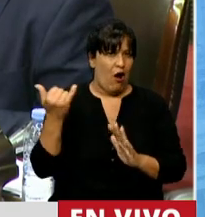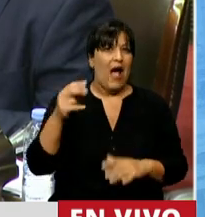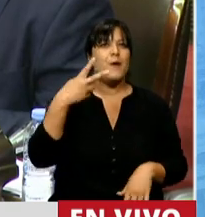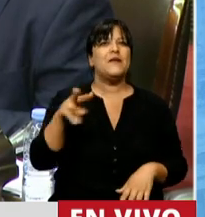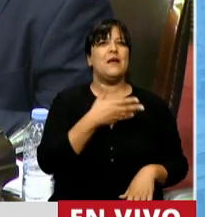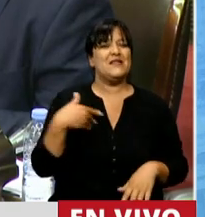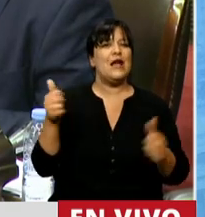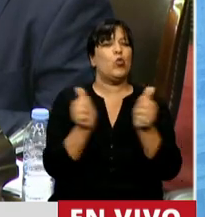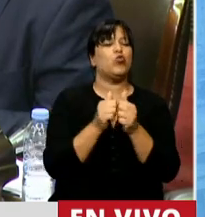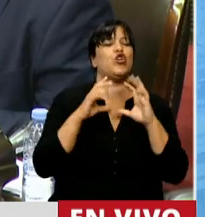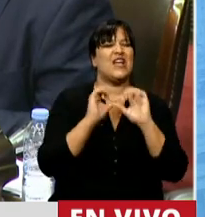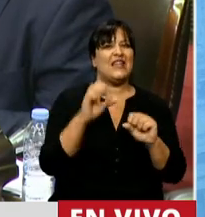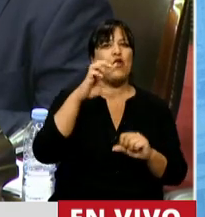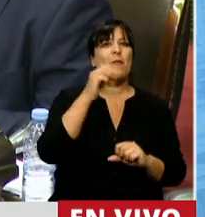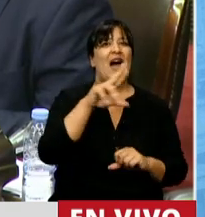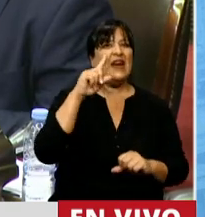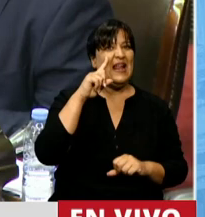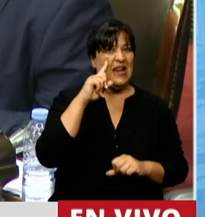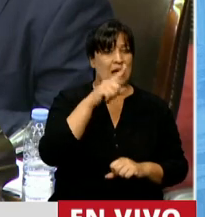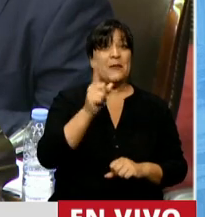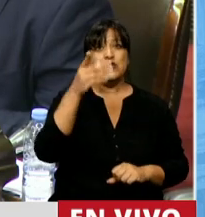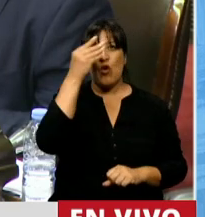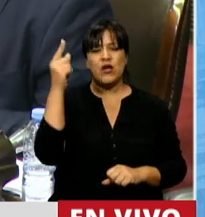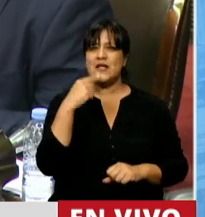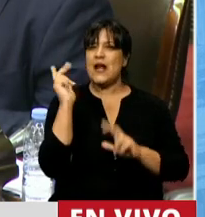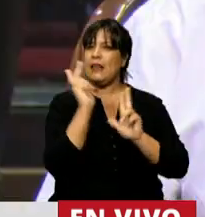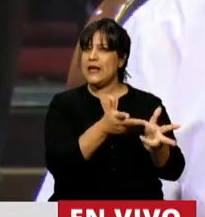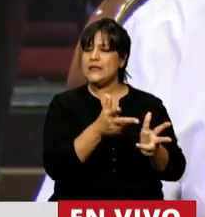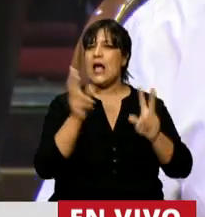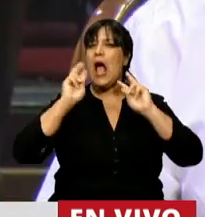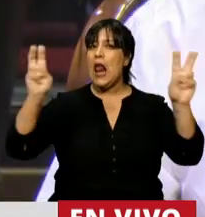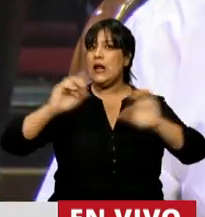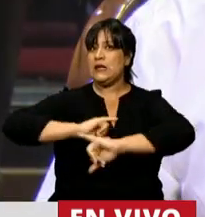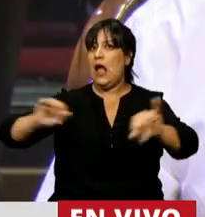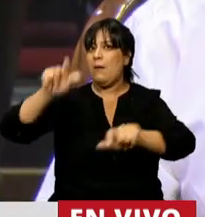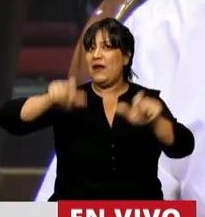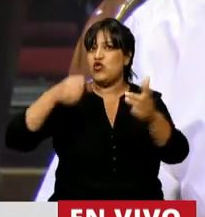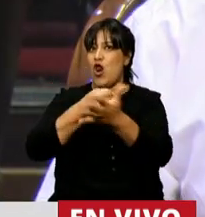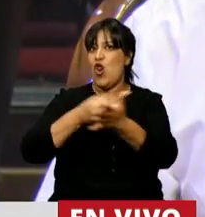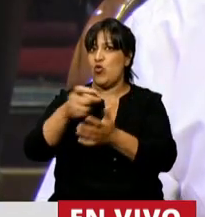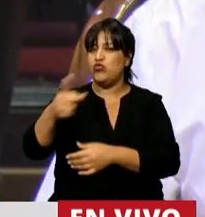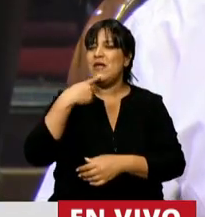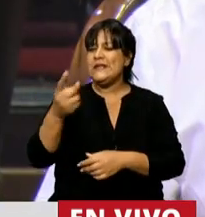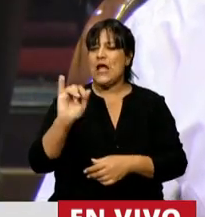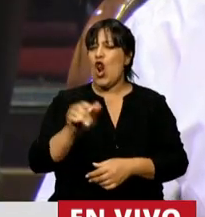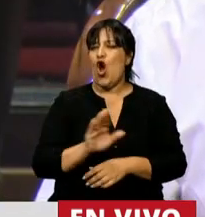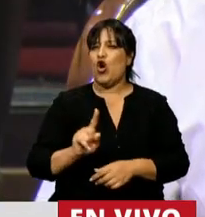su secretario Parrilli, donde le decía, alertaba a sus militantes y decía